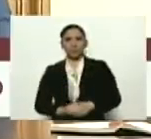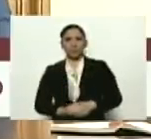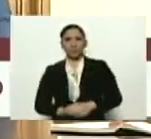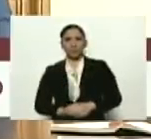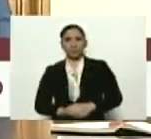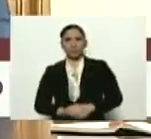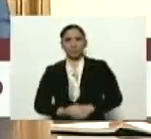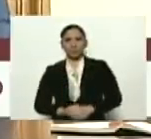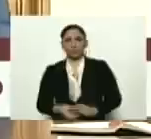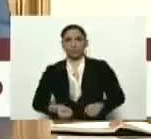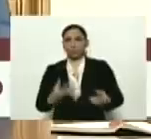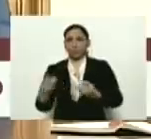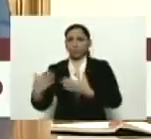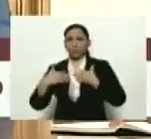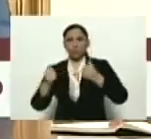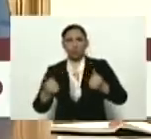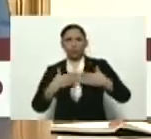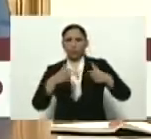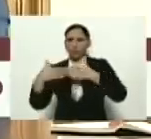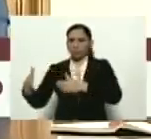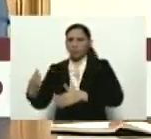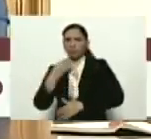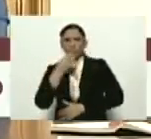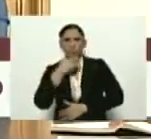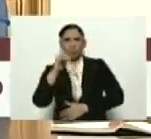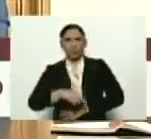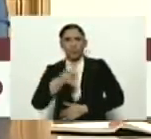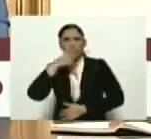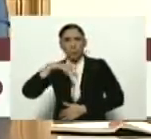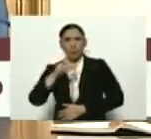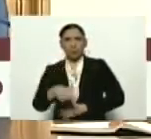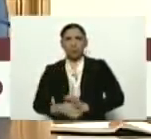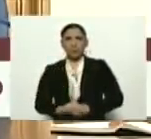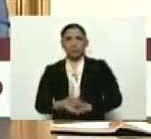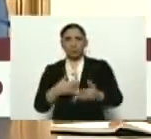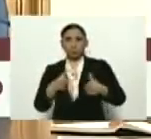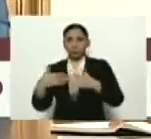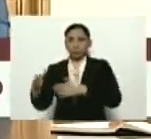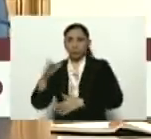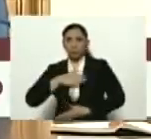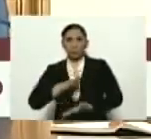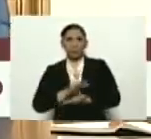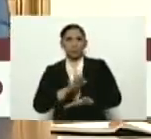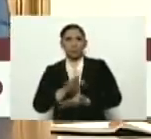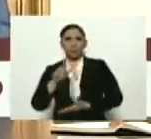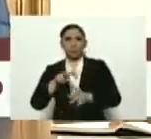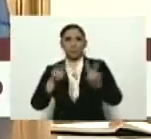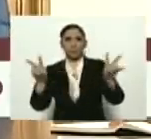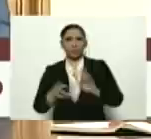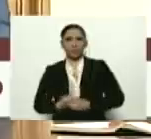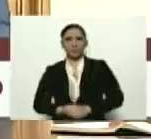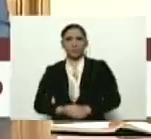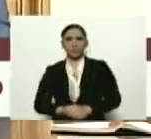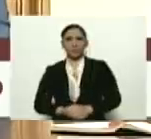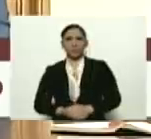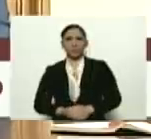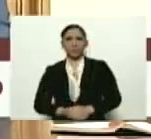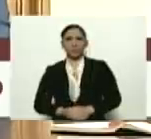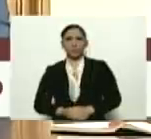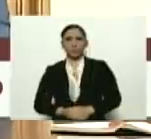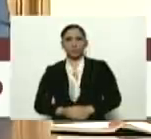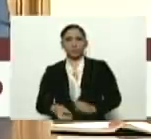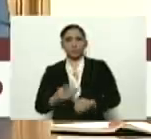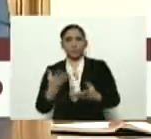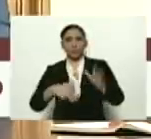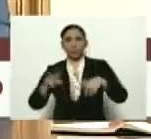dándole salud al pueblo, garantizándole la alimentación, garantizándole su tranquilidad, la paz. Y en esas